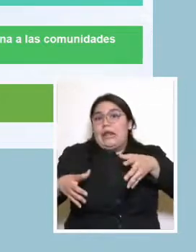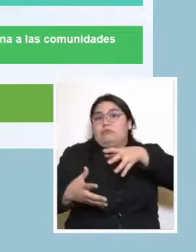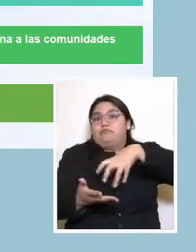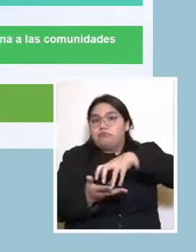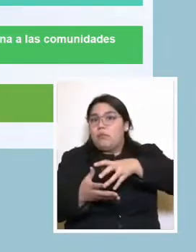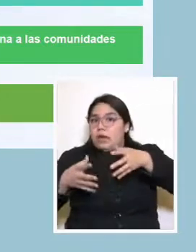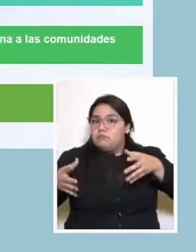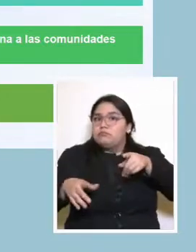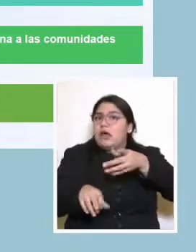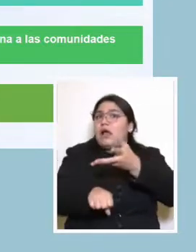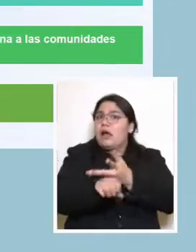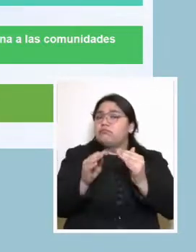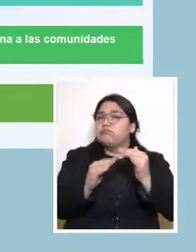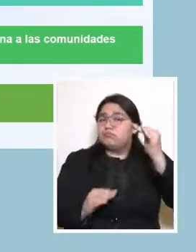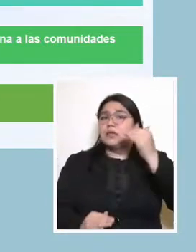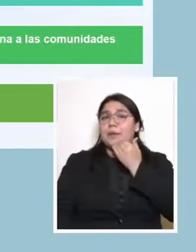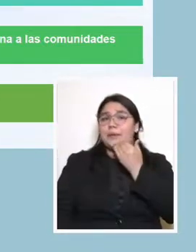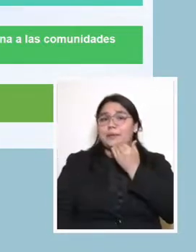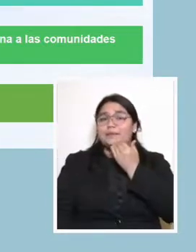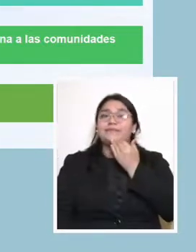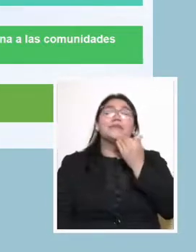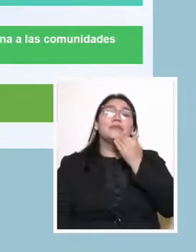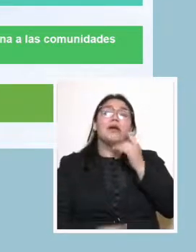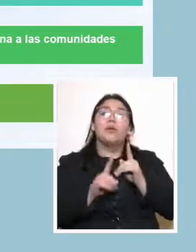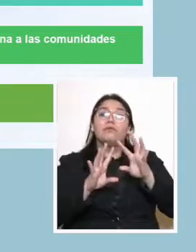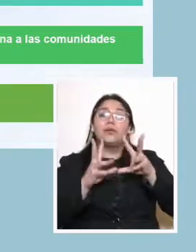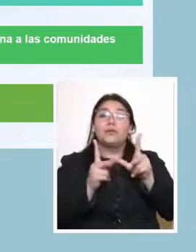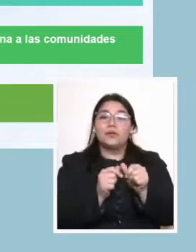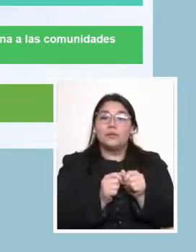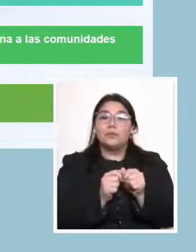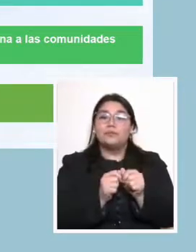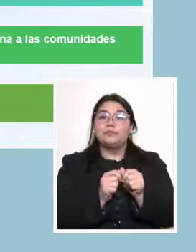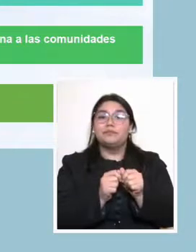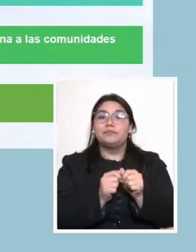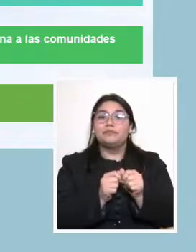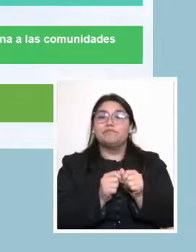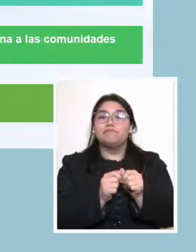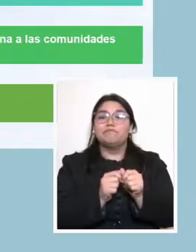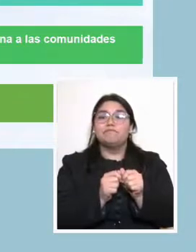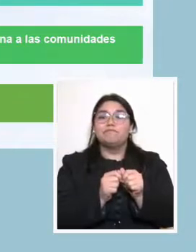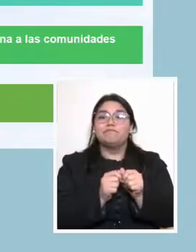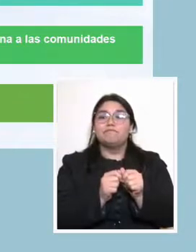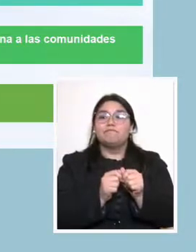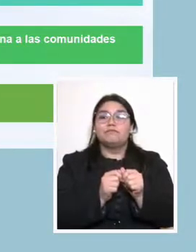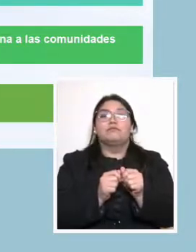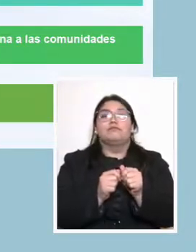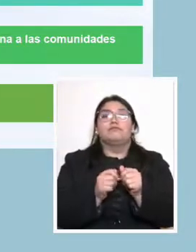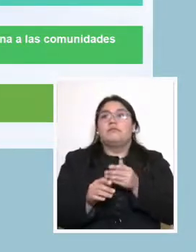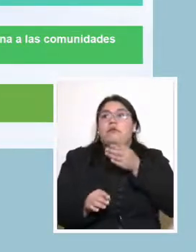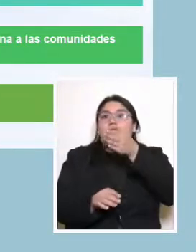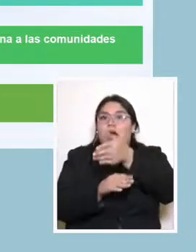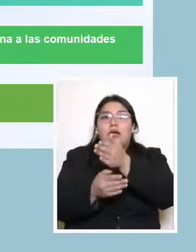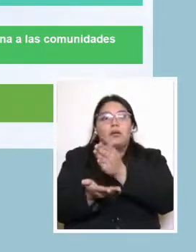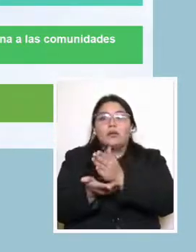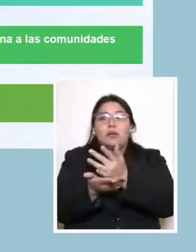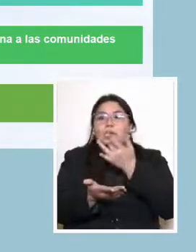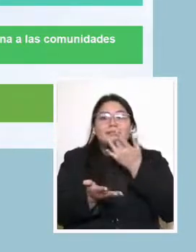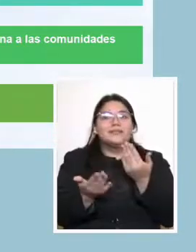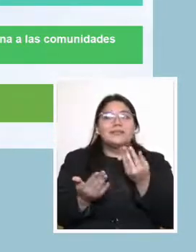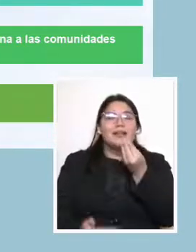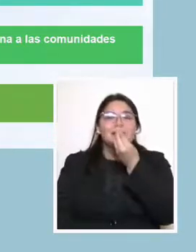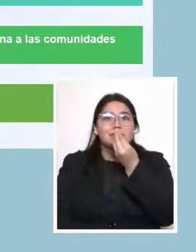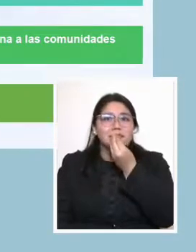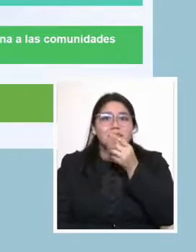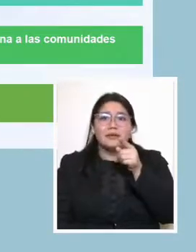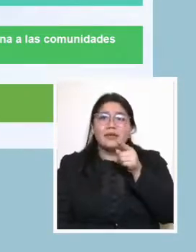por ejemplo, aquellas familias que necesariamente tenían que asistir al establecimiento para poder acceder a la alimentación. Esto ocurrió en